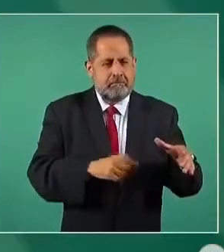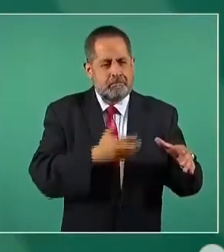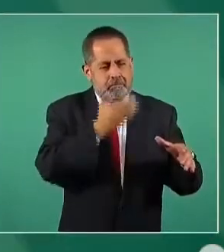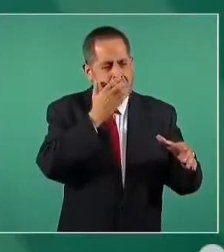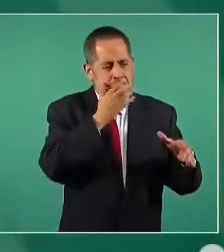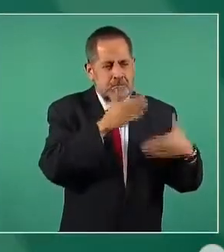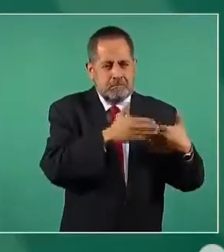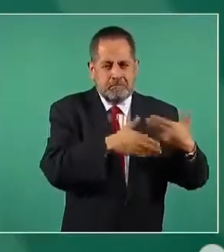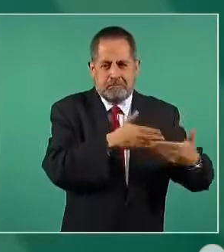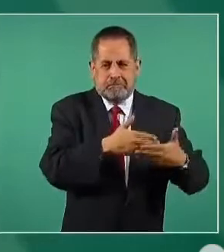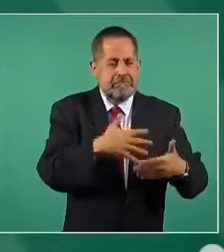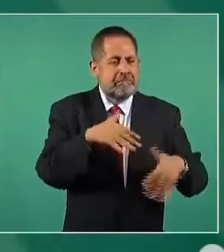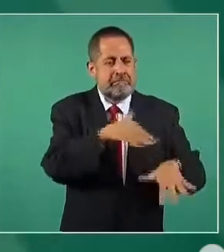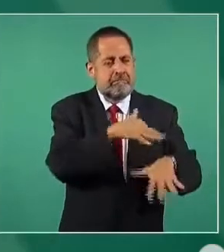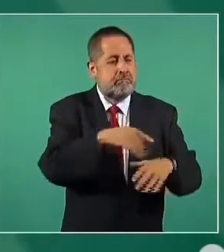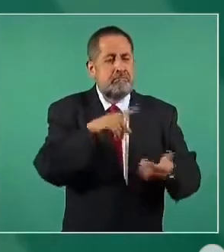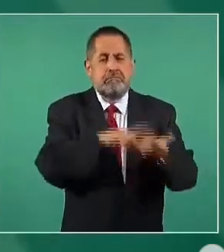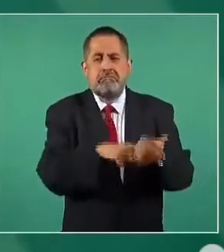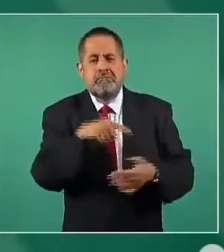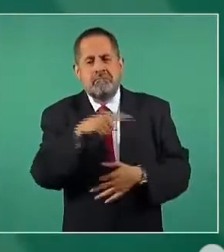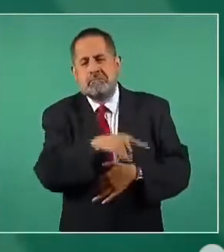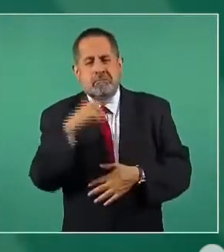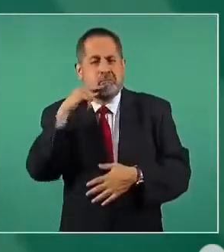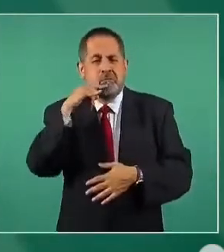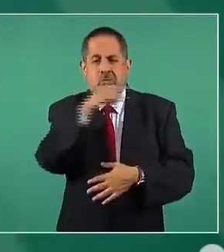conservadores es la hipocresía.